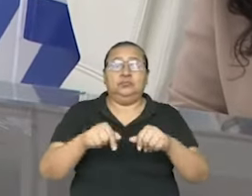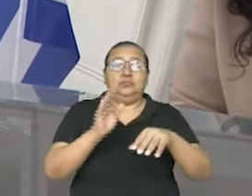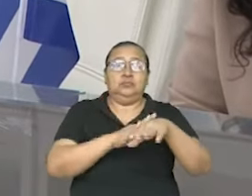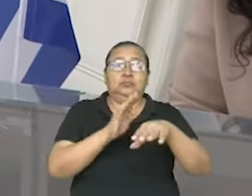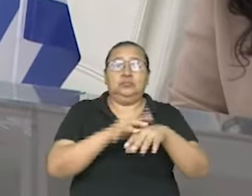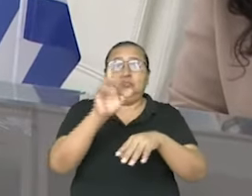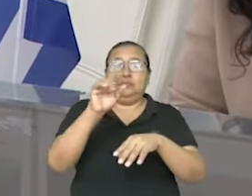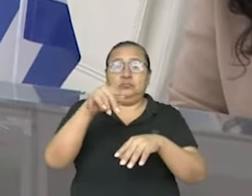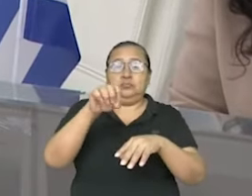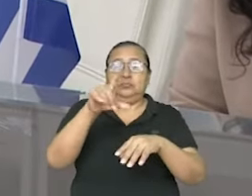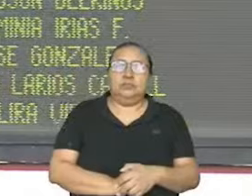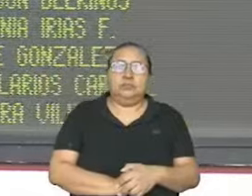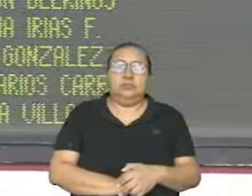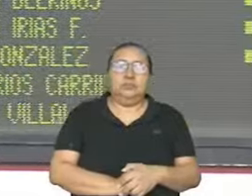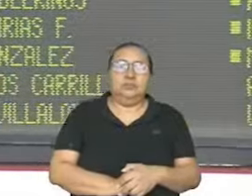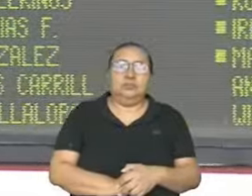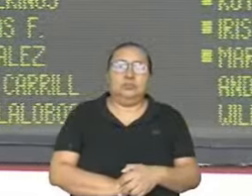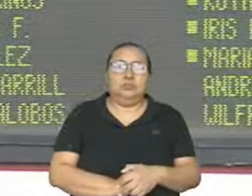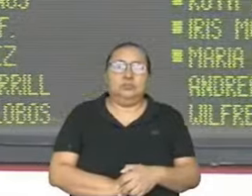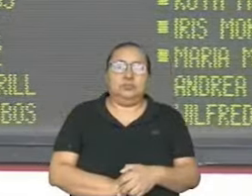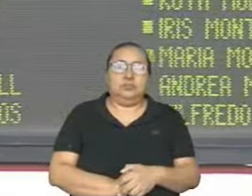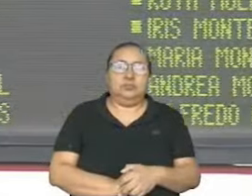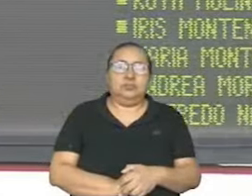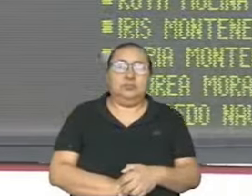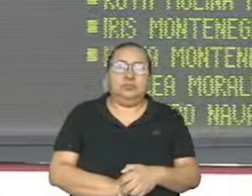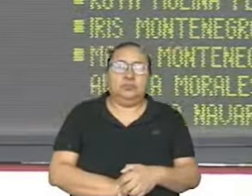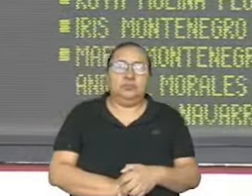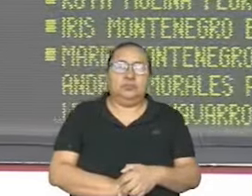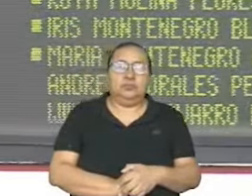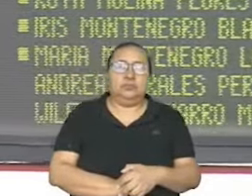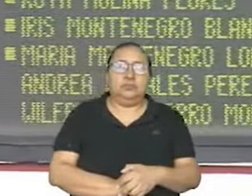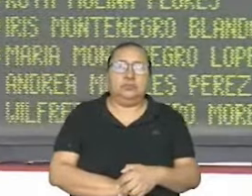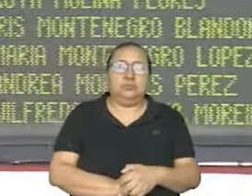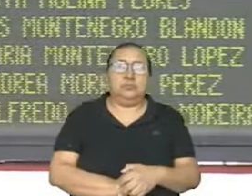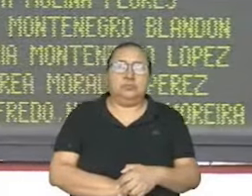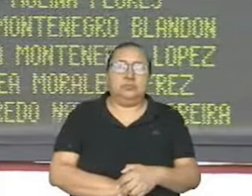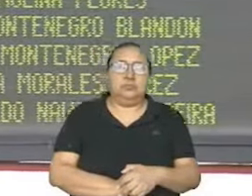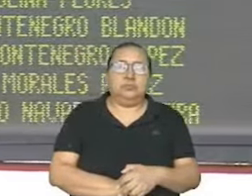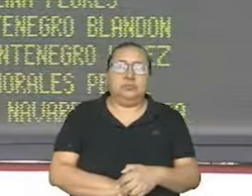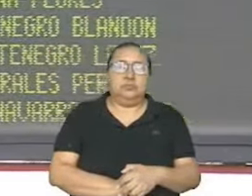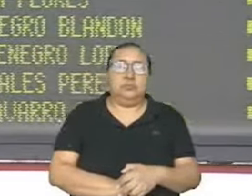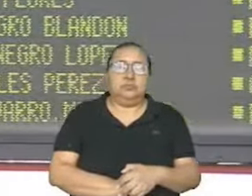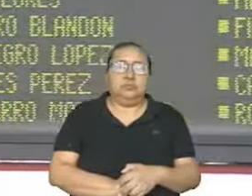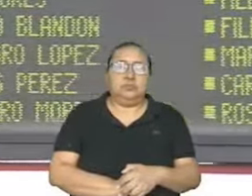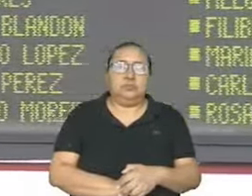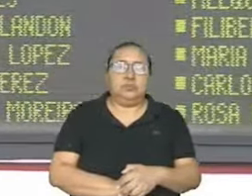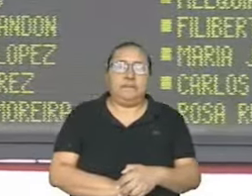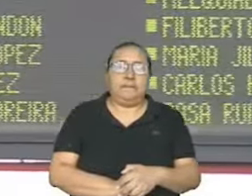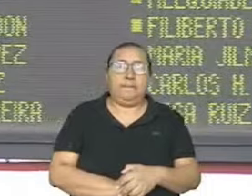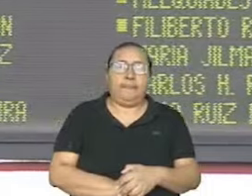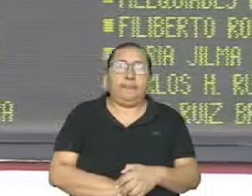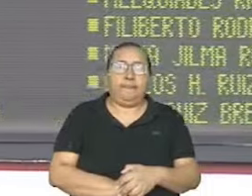nicaragüenses y extranjeros que cometan supuestos delitos fuera del país y castigarlos con penas que van desde la confiscación de sus bienes hasta la